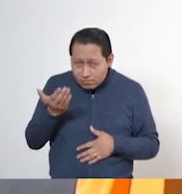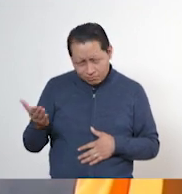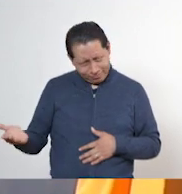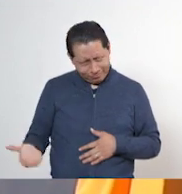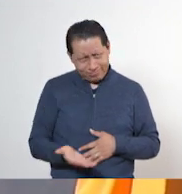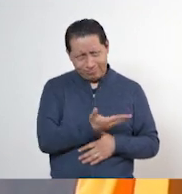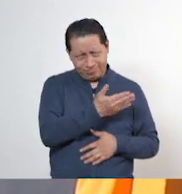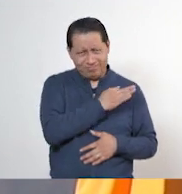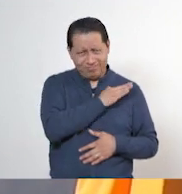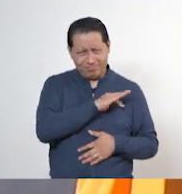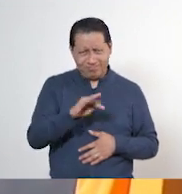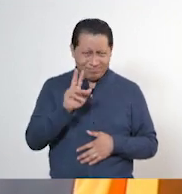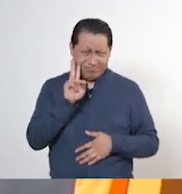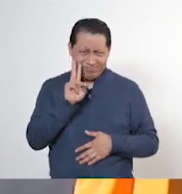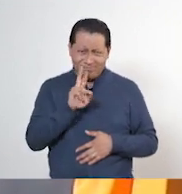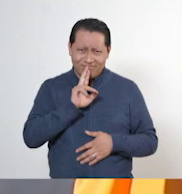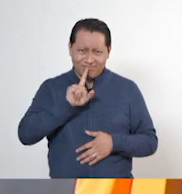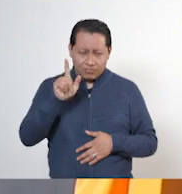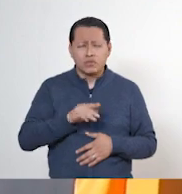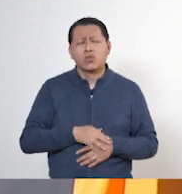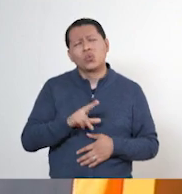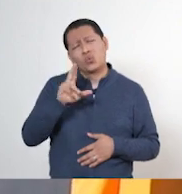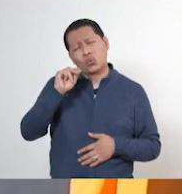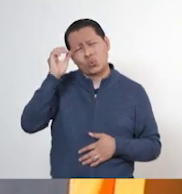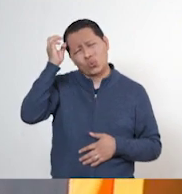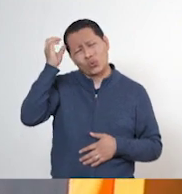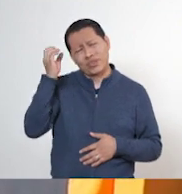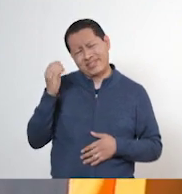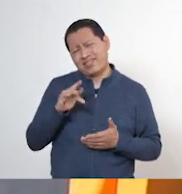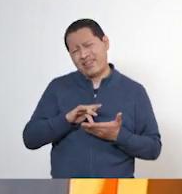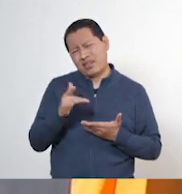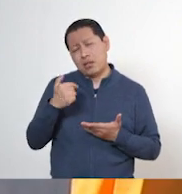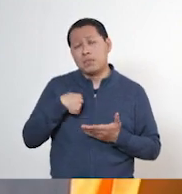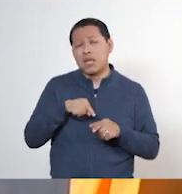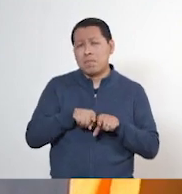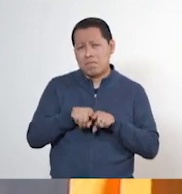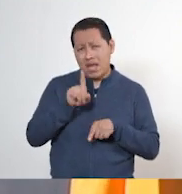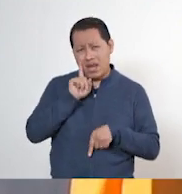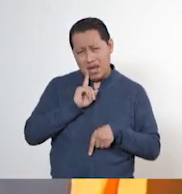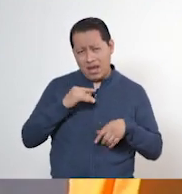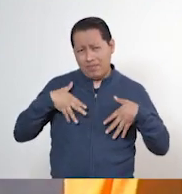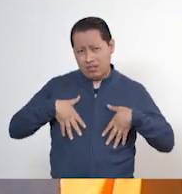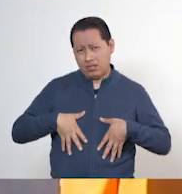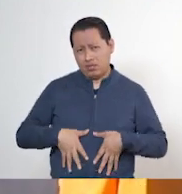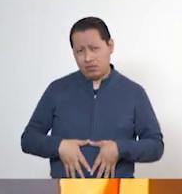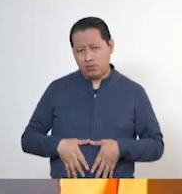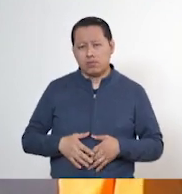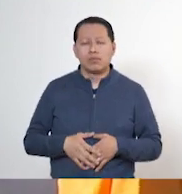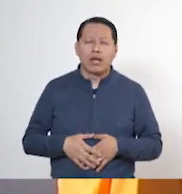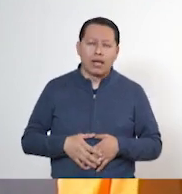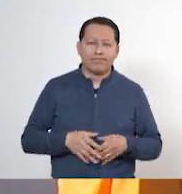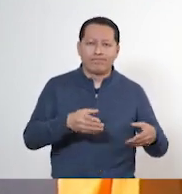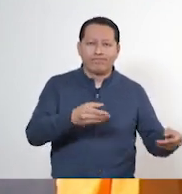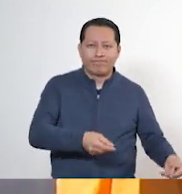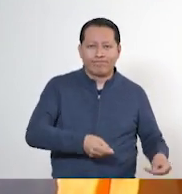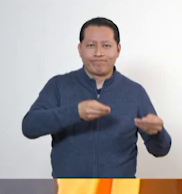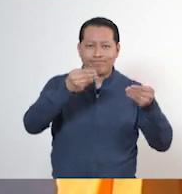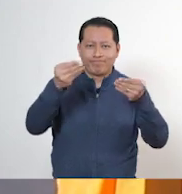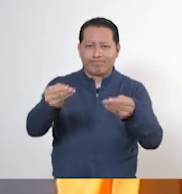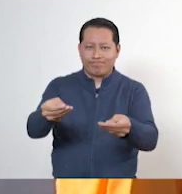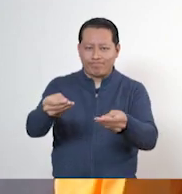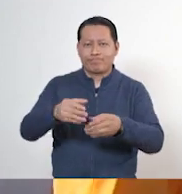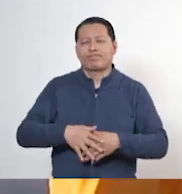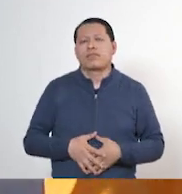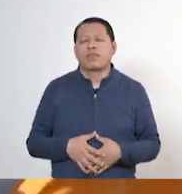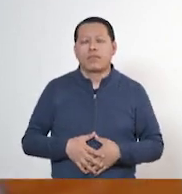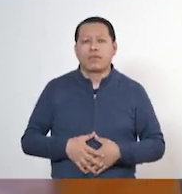¿Puedes pasar para que veas mejor? No, muchas gracias, doña Conchita. Venía por el vestido de mi hermana. Ah, aquí tienes el vestido de tu